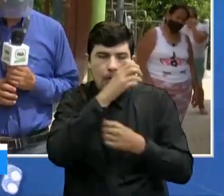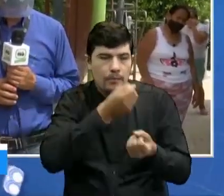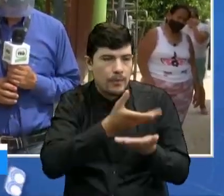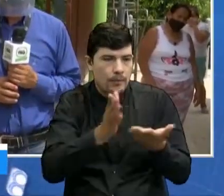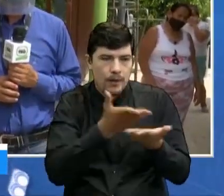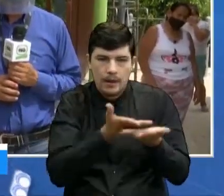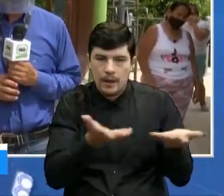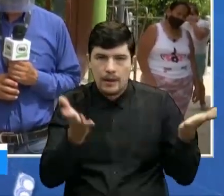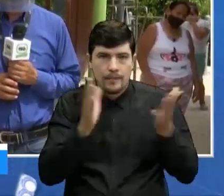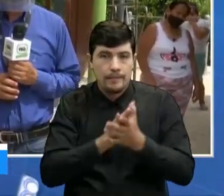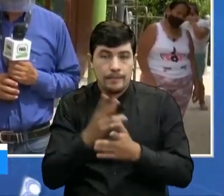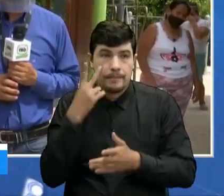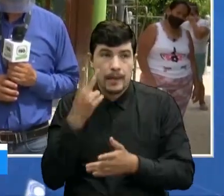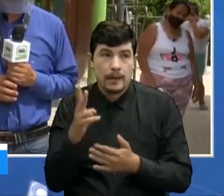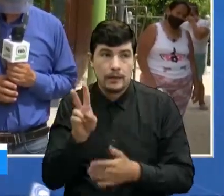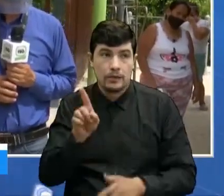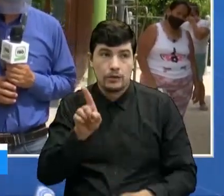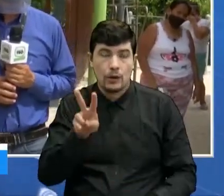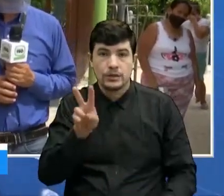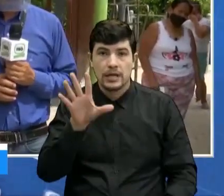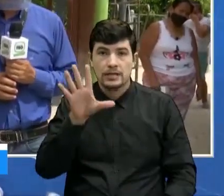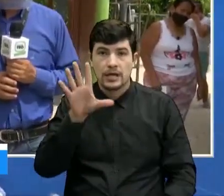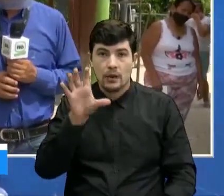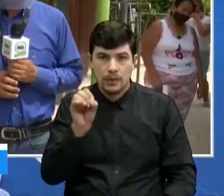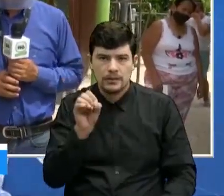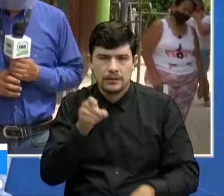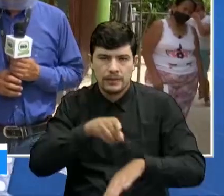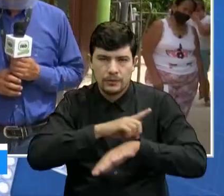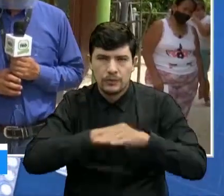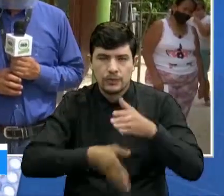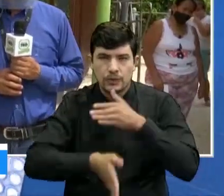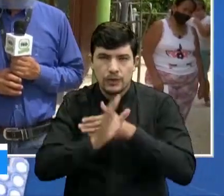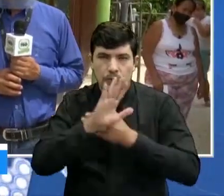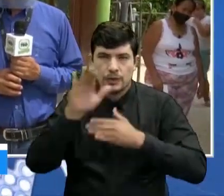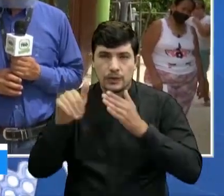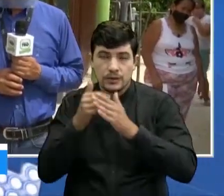Frío, en zona rural del municipio de Villa de Rosario, porque en Oriente Noticias estamos informando.